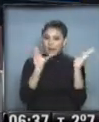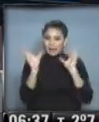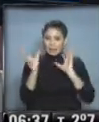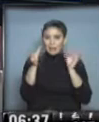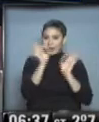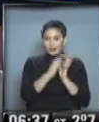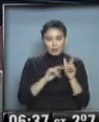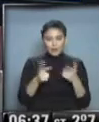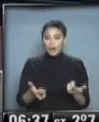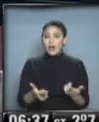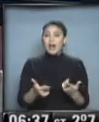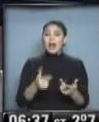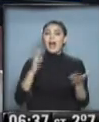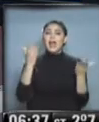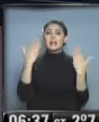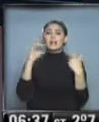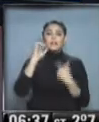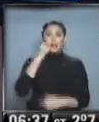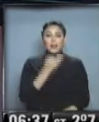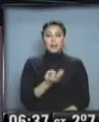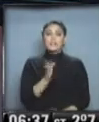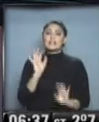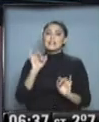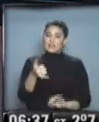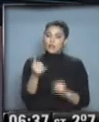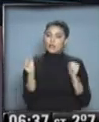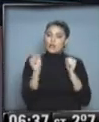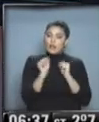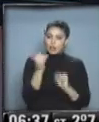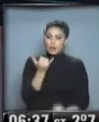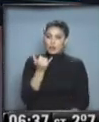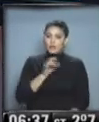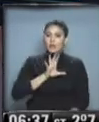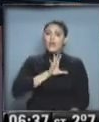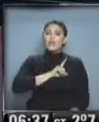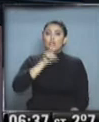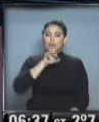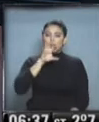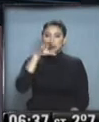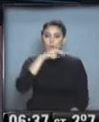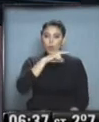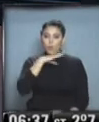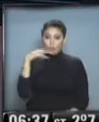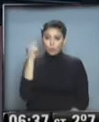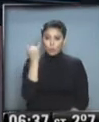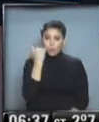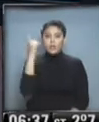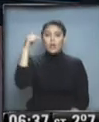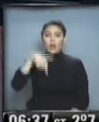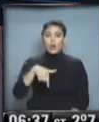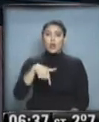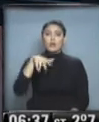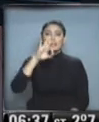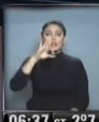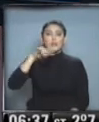ya no hay nieve, buenas condiciones del tiempo, pero eso sí, sigue el frío bastante intenso. En La Quiaca, en el norte de Jujuy, hoy 8 grados